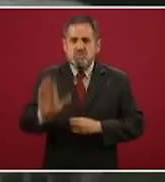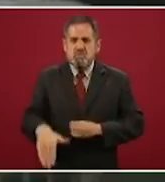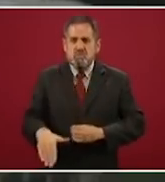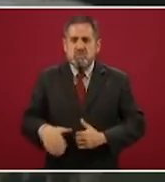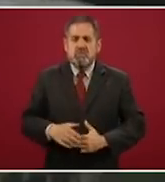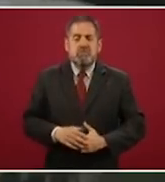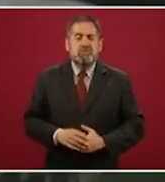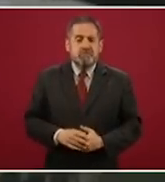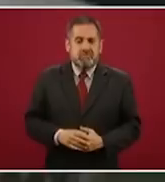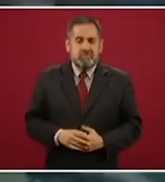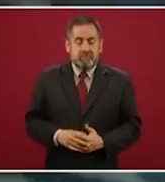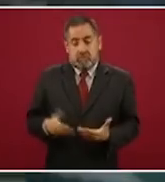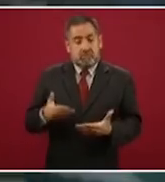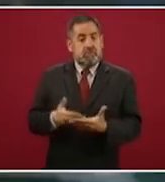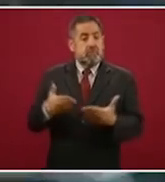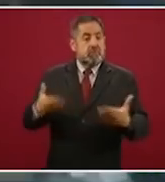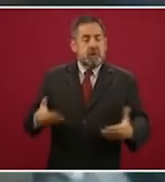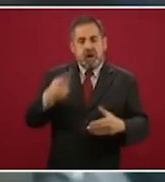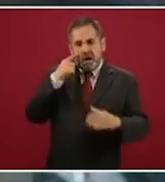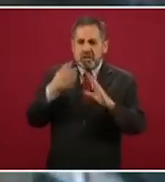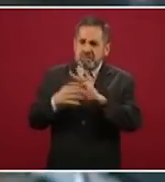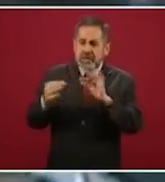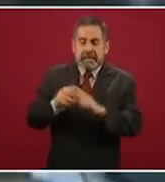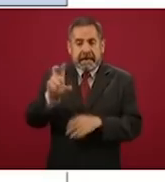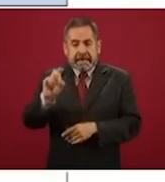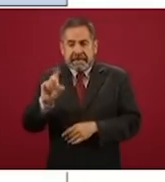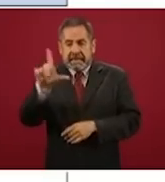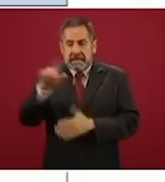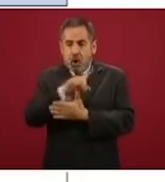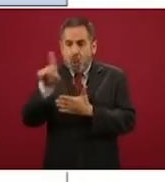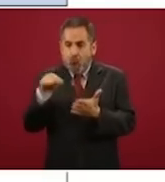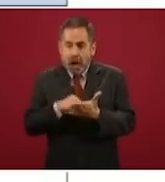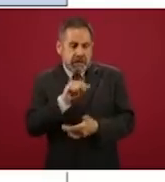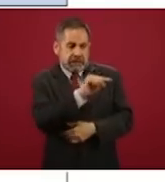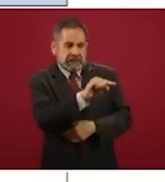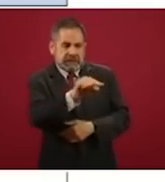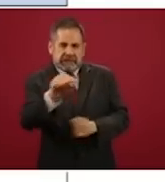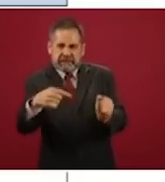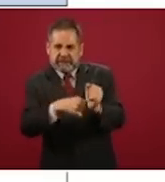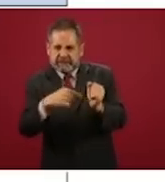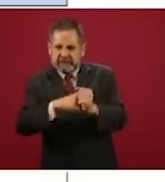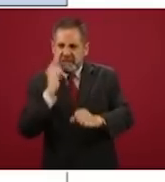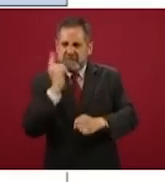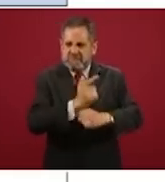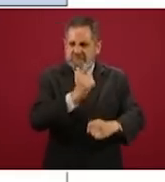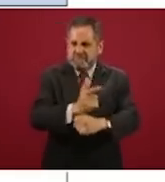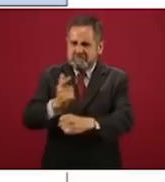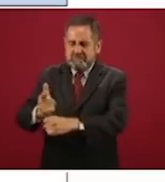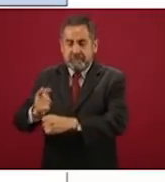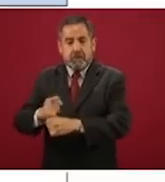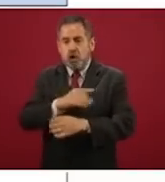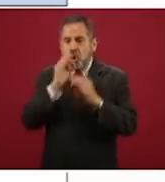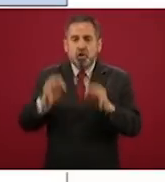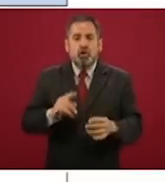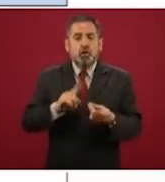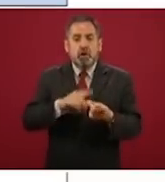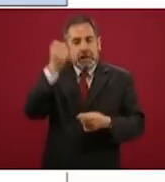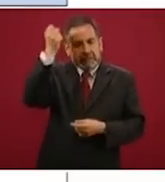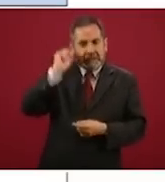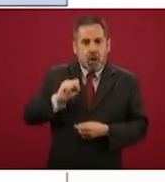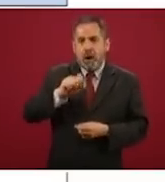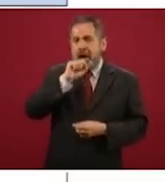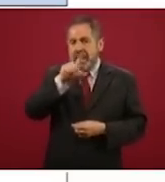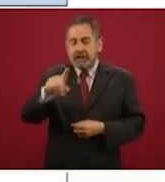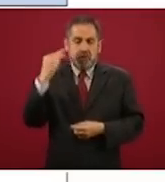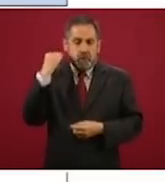actual administración se han localizado 37 laboratorios clandestinos, principalmente en los estados de Sinaloa,